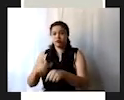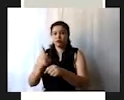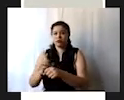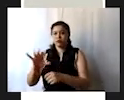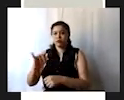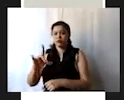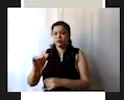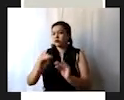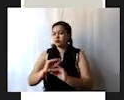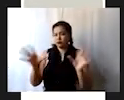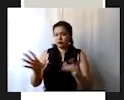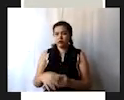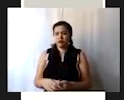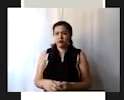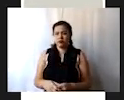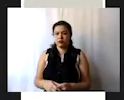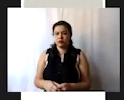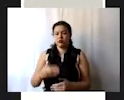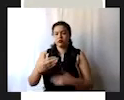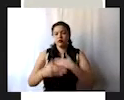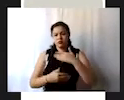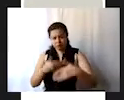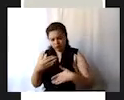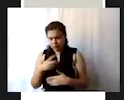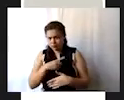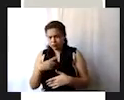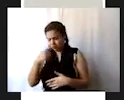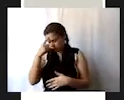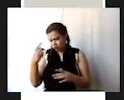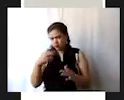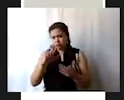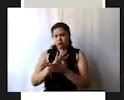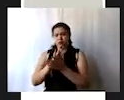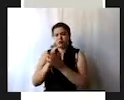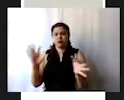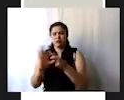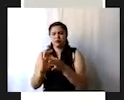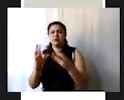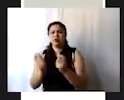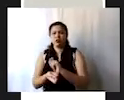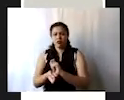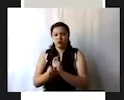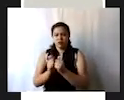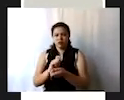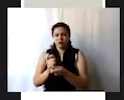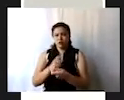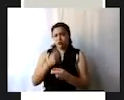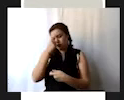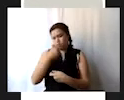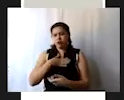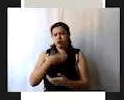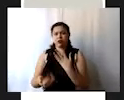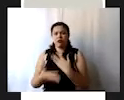claro. Hay que hacer este proceso, sin duda, de alineación o traducción de los ODS a mi actuar institucional,